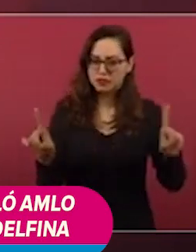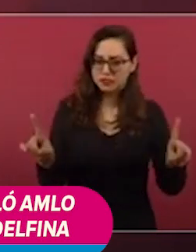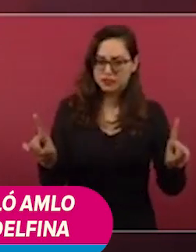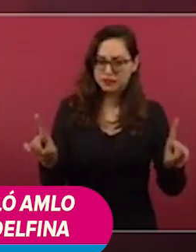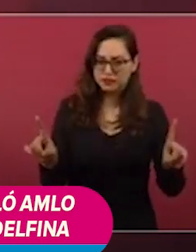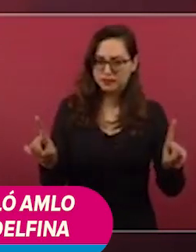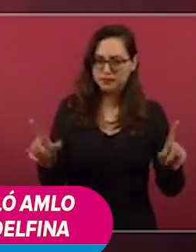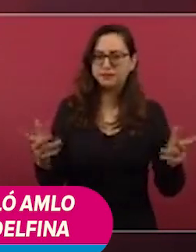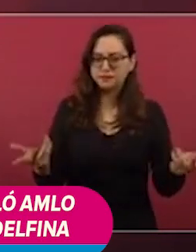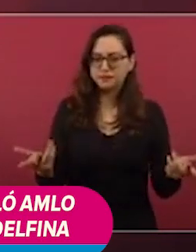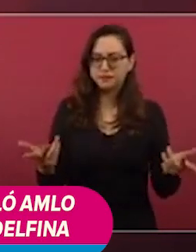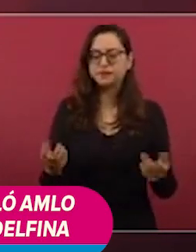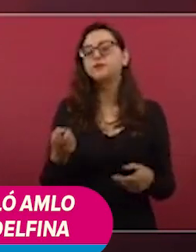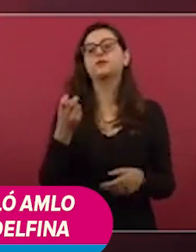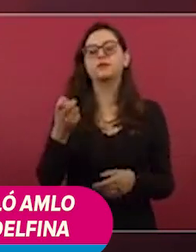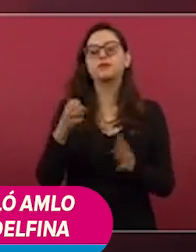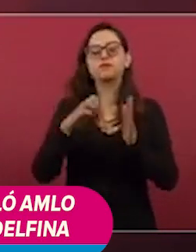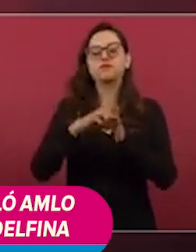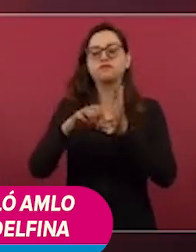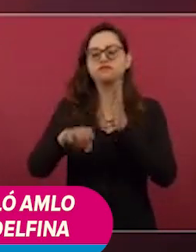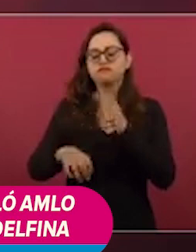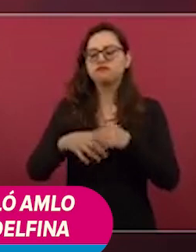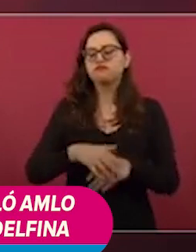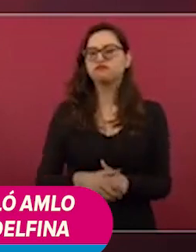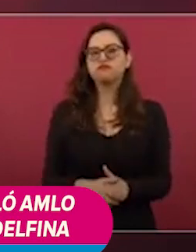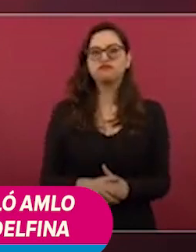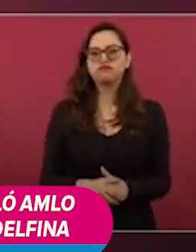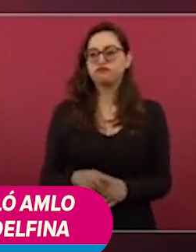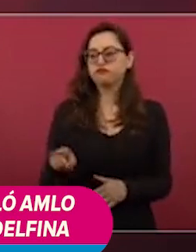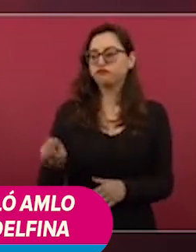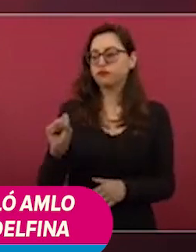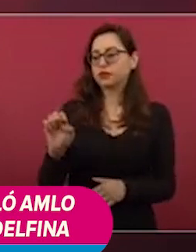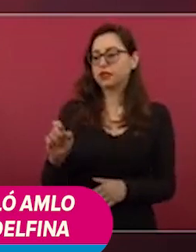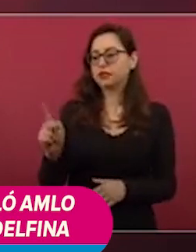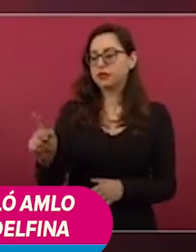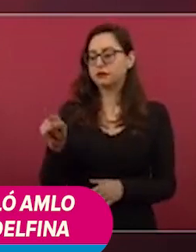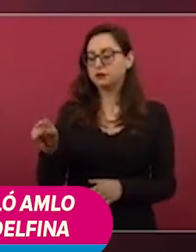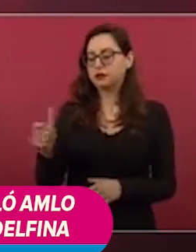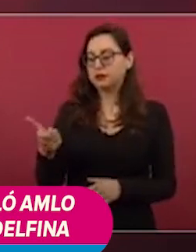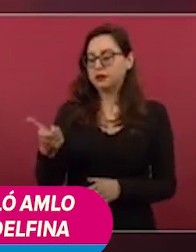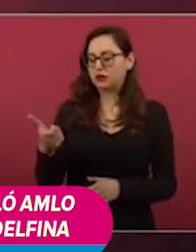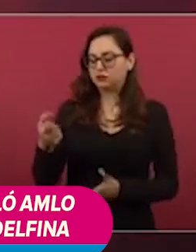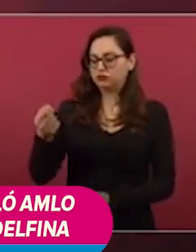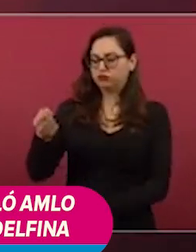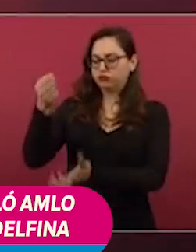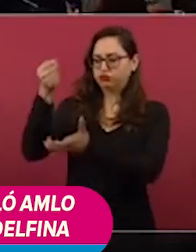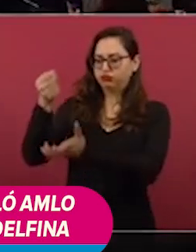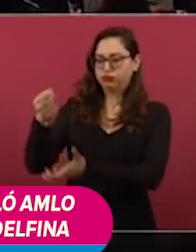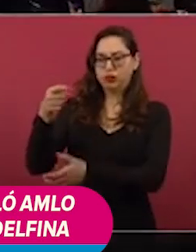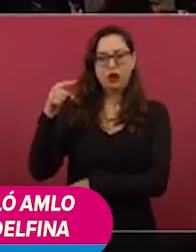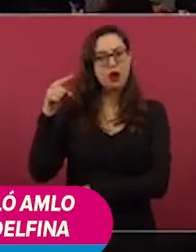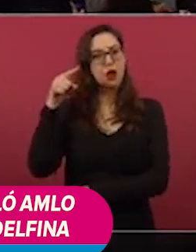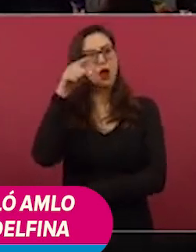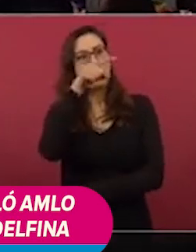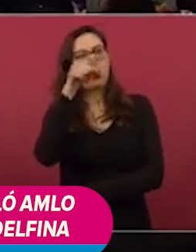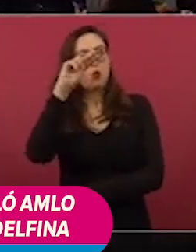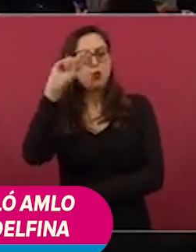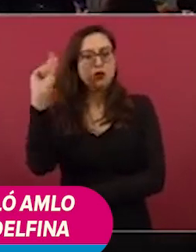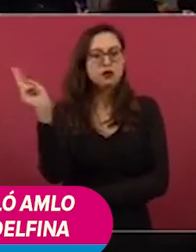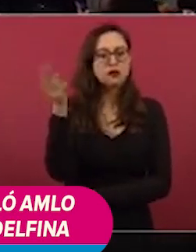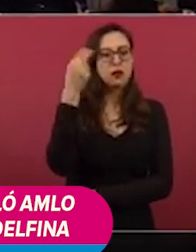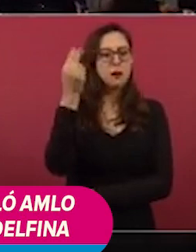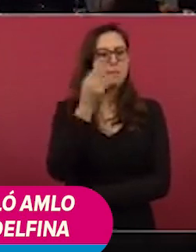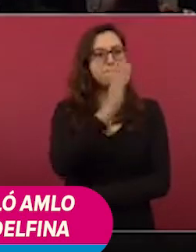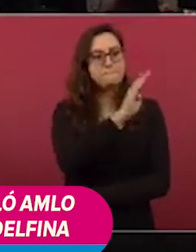a la Universidad de Baja California, si no